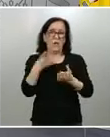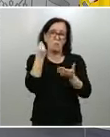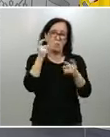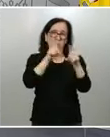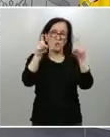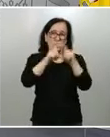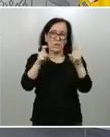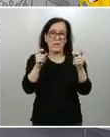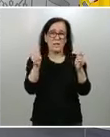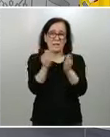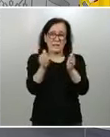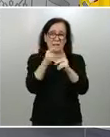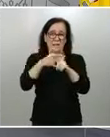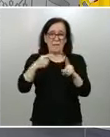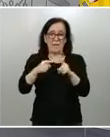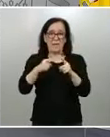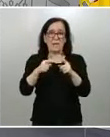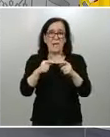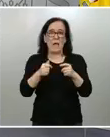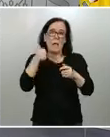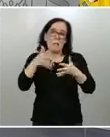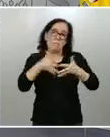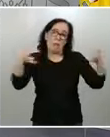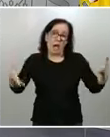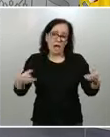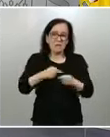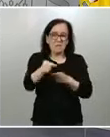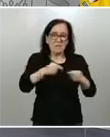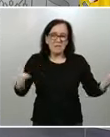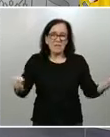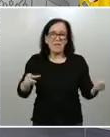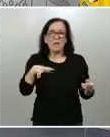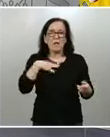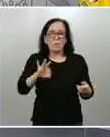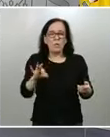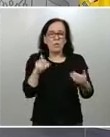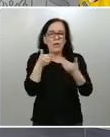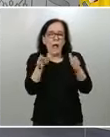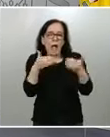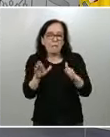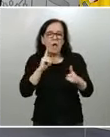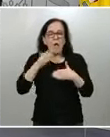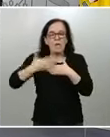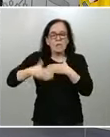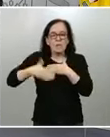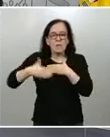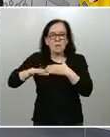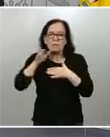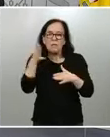superficie y que no sé si podrían abrir si limitan la superficie transitable